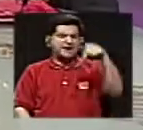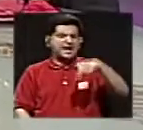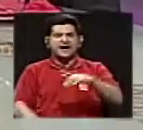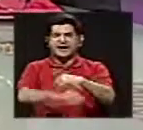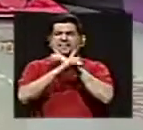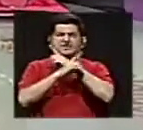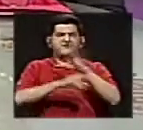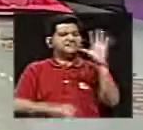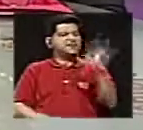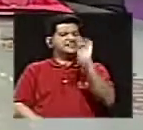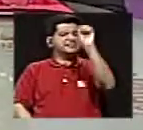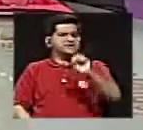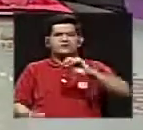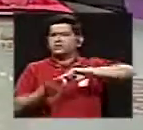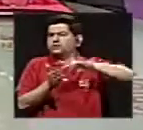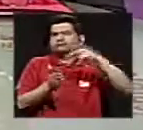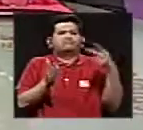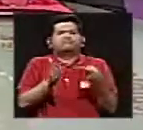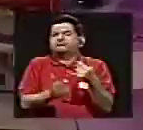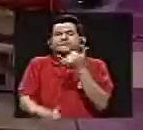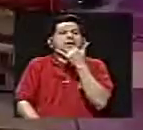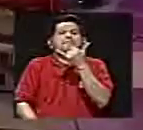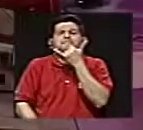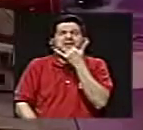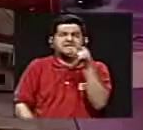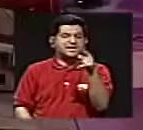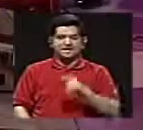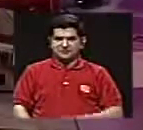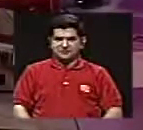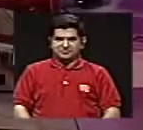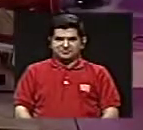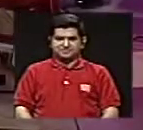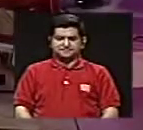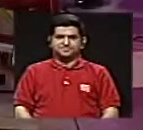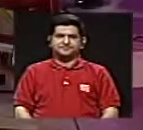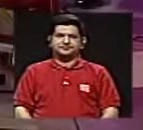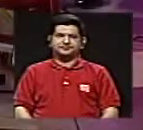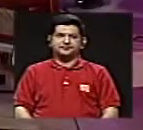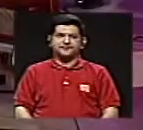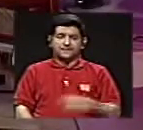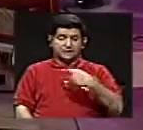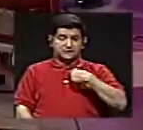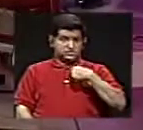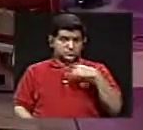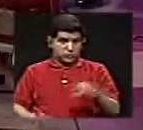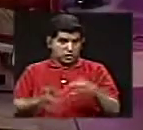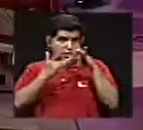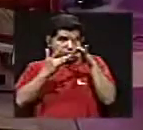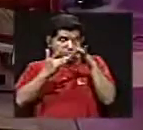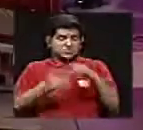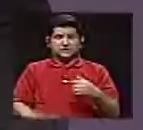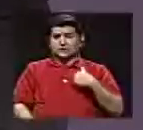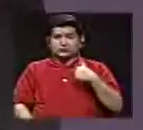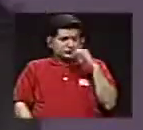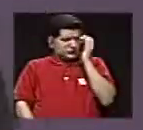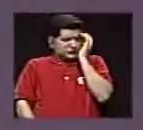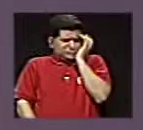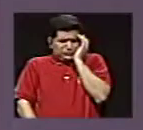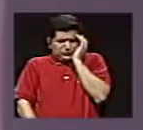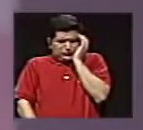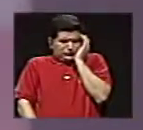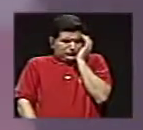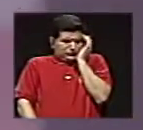en defensa del Caribe Sur, ¿de qué se trata eso? ¿Qué es lo que está pasando con el Caribe Sur? Bueno, yo en lo especial estoy sumamente